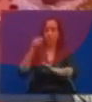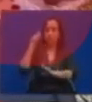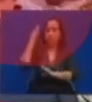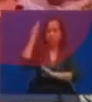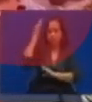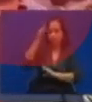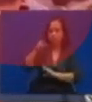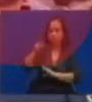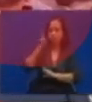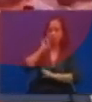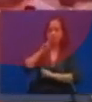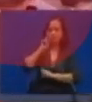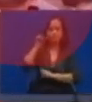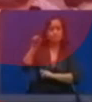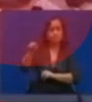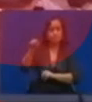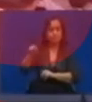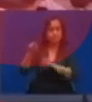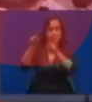parece